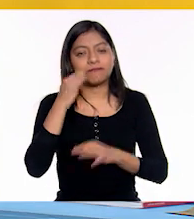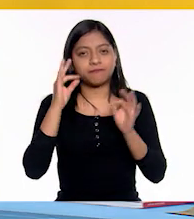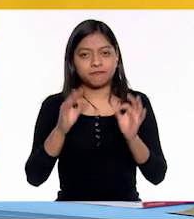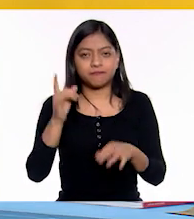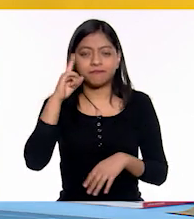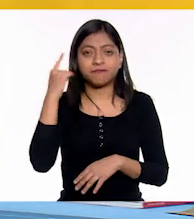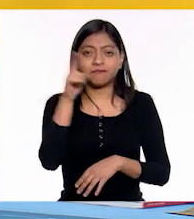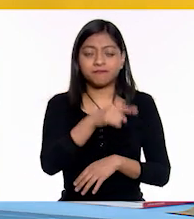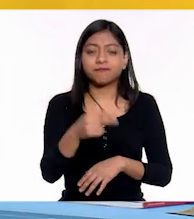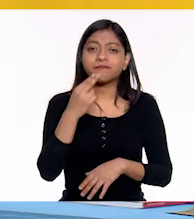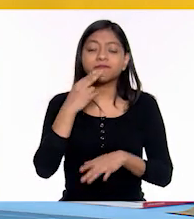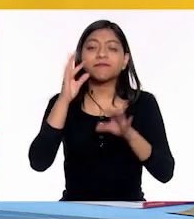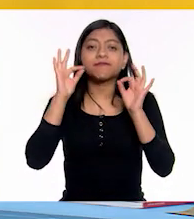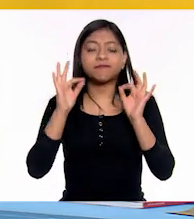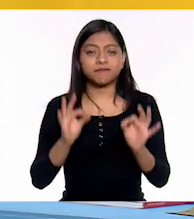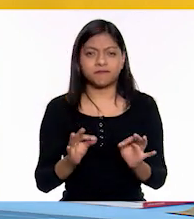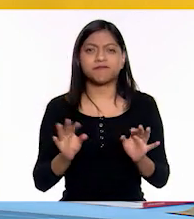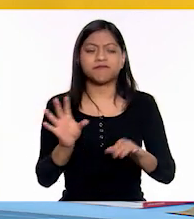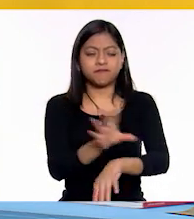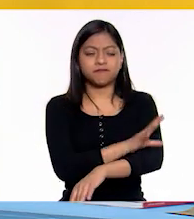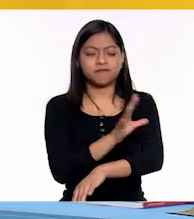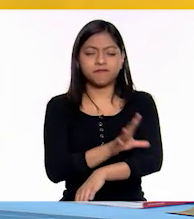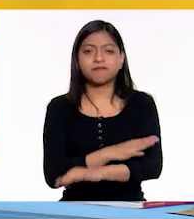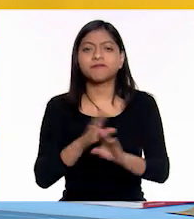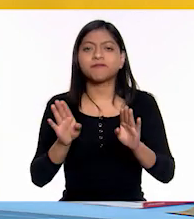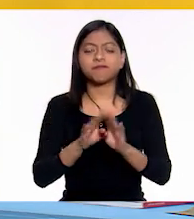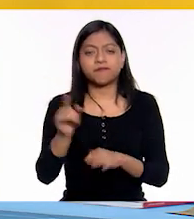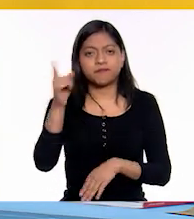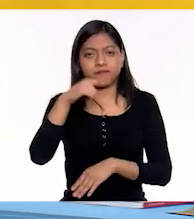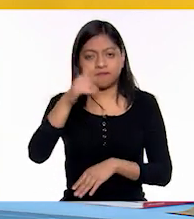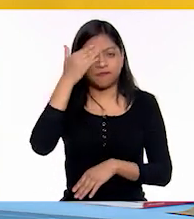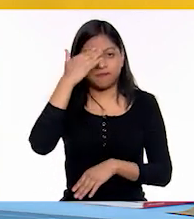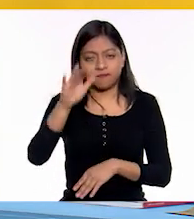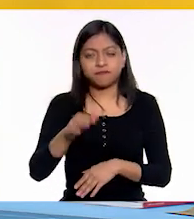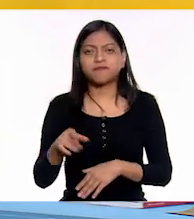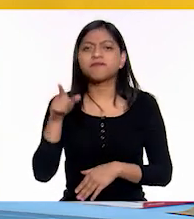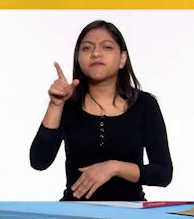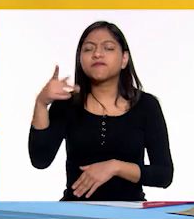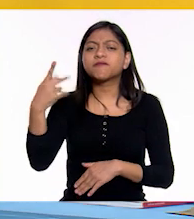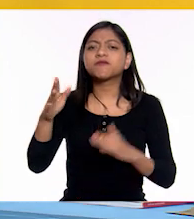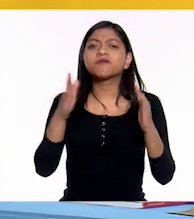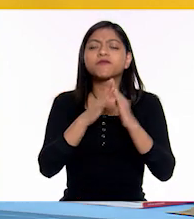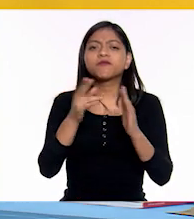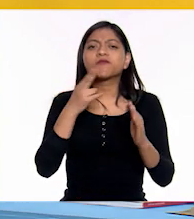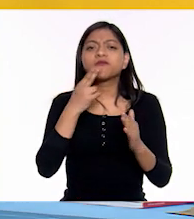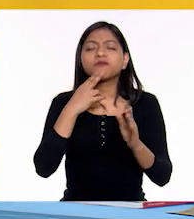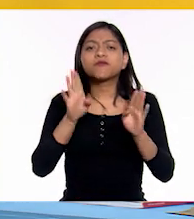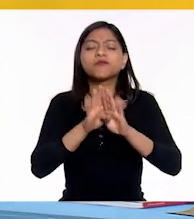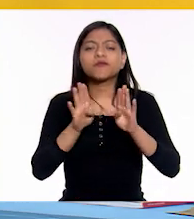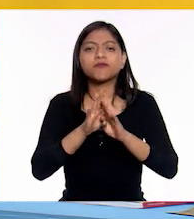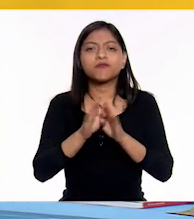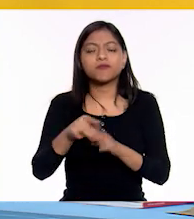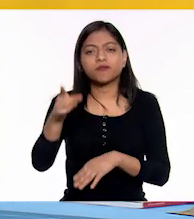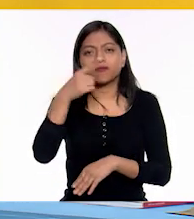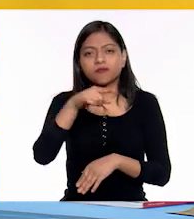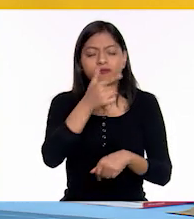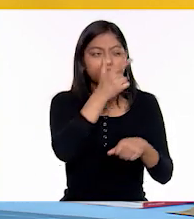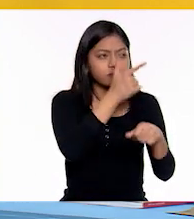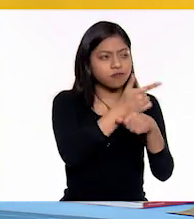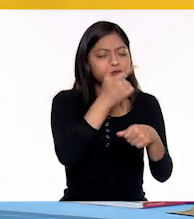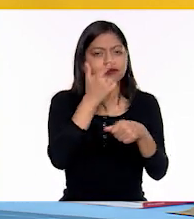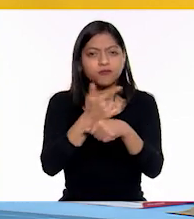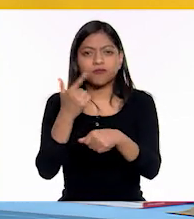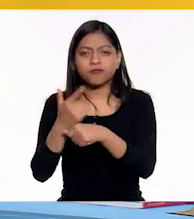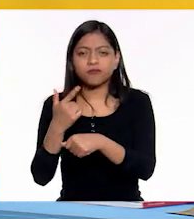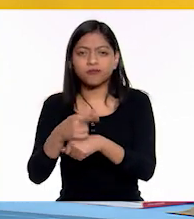un uso eficiente de la energía es importante conocer cómo se consume en cada hogar. Esto se logra a partir del análisis de